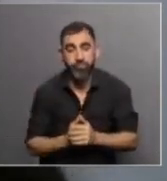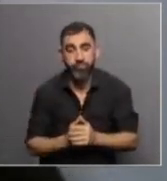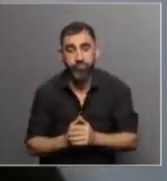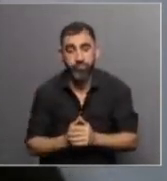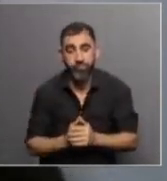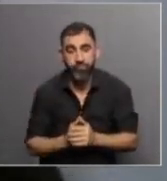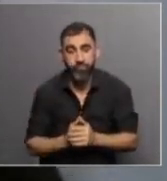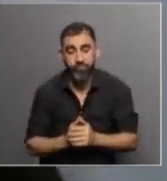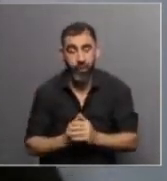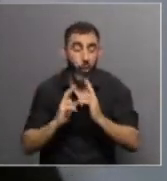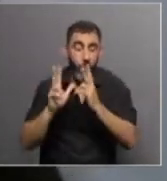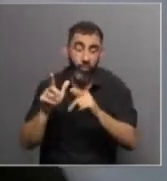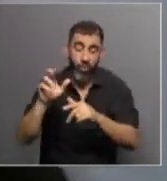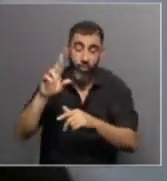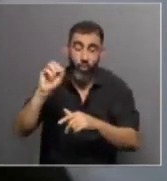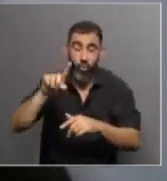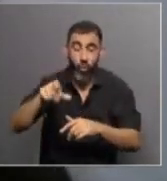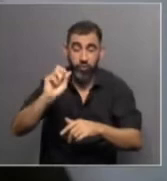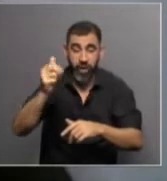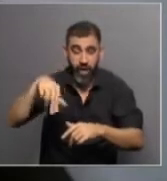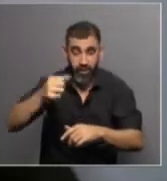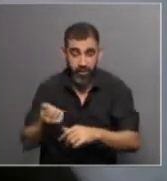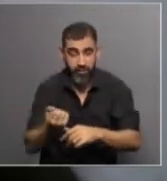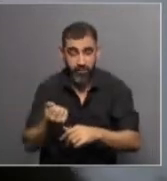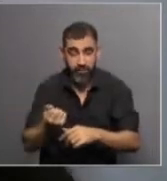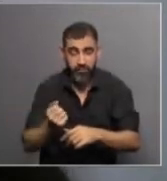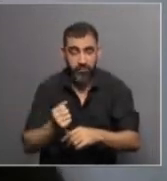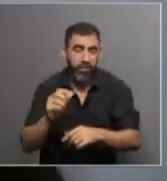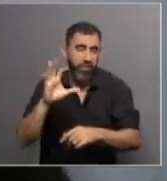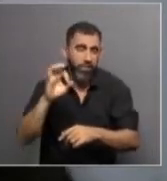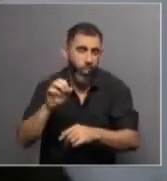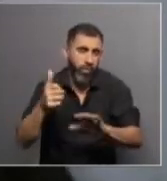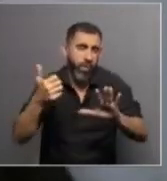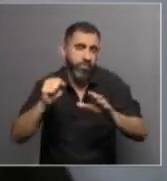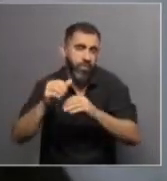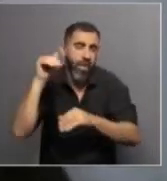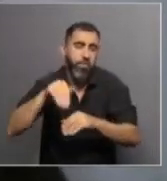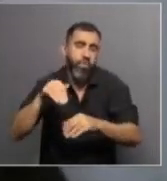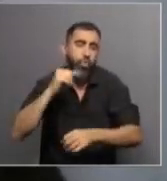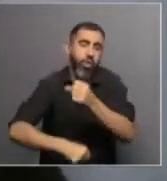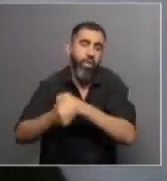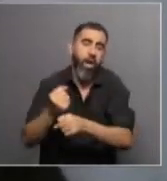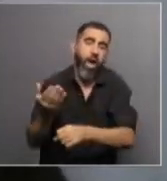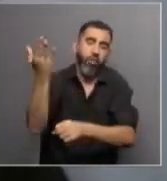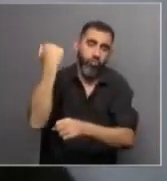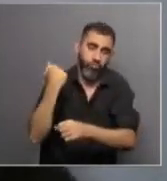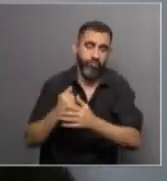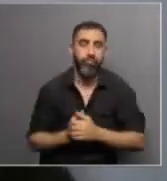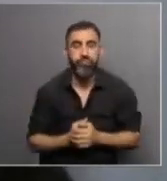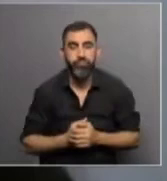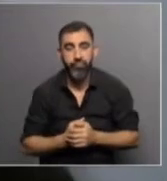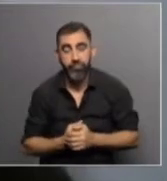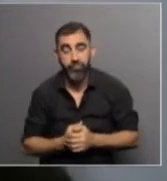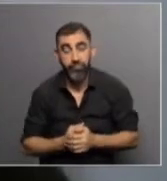como mencionaba Rosana, fue de hace unos 50, 60 millones de años, teniendo en